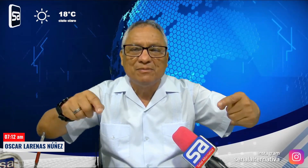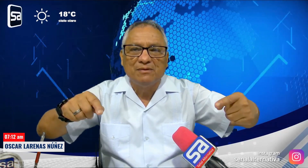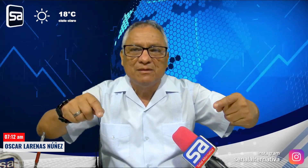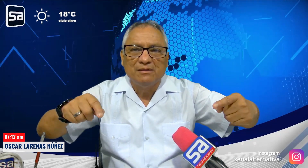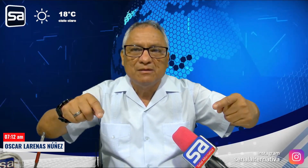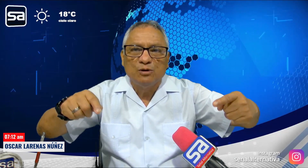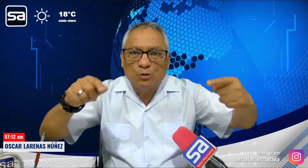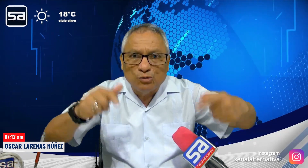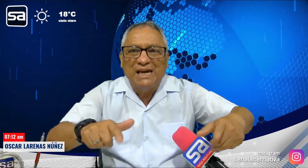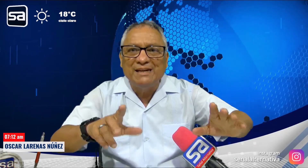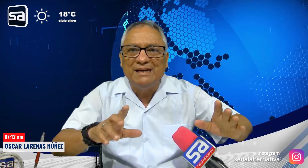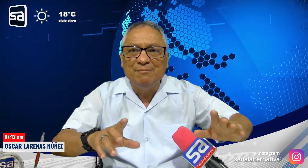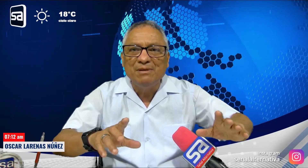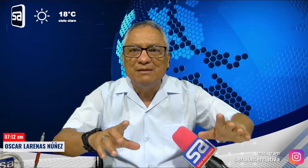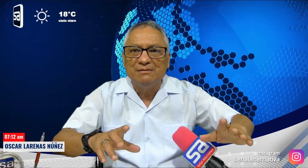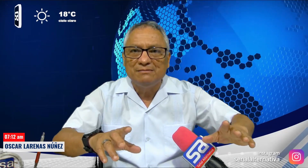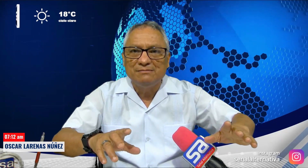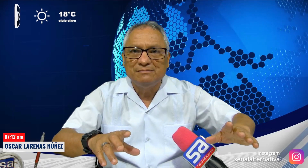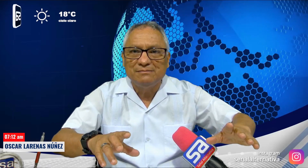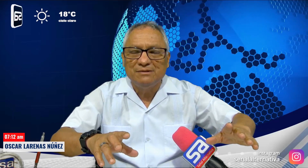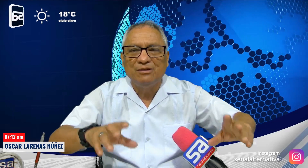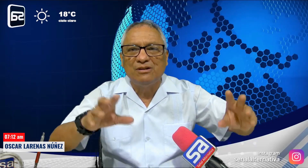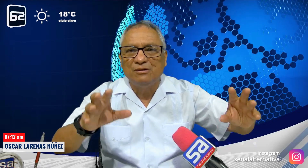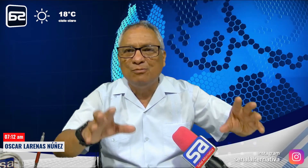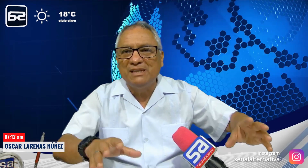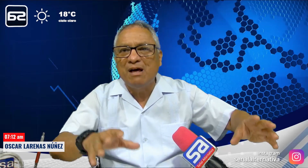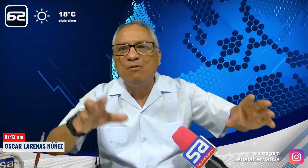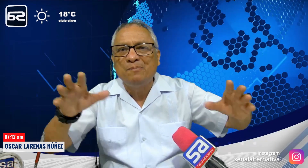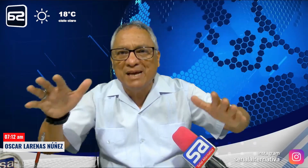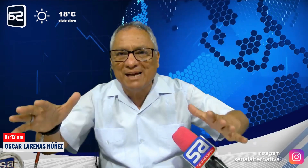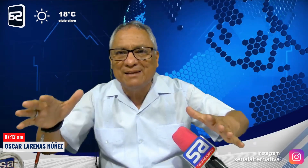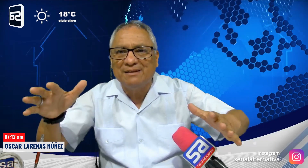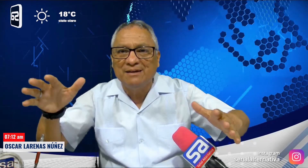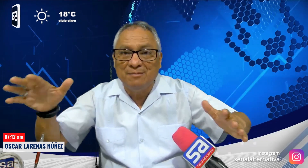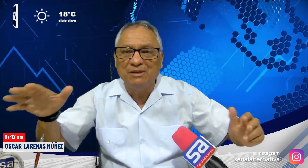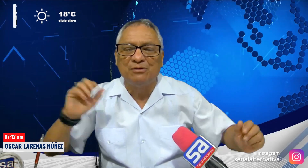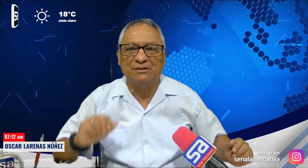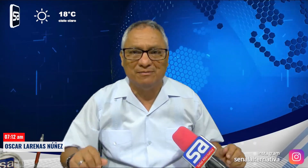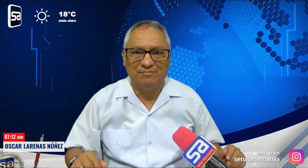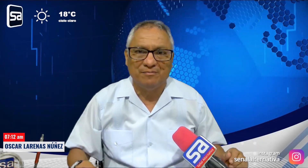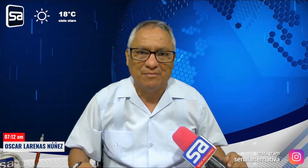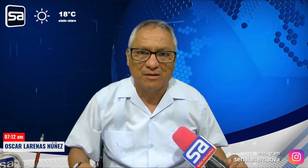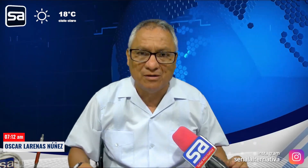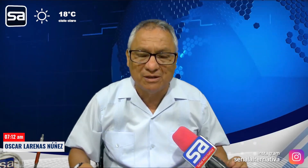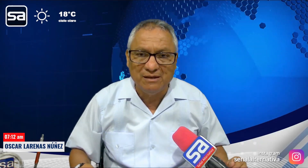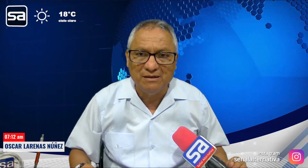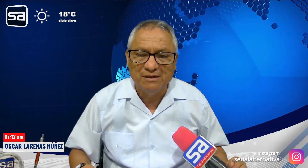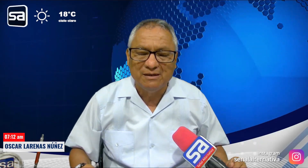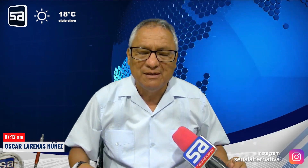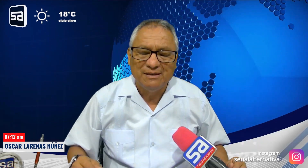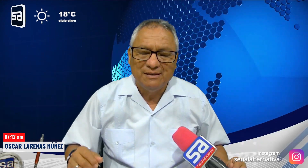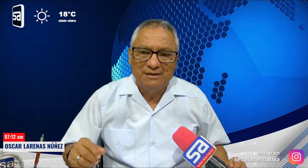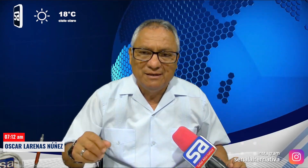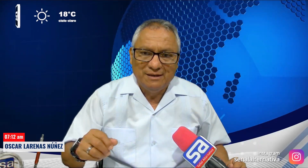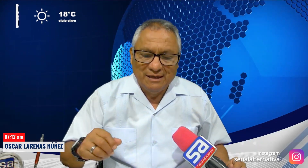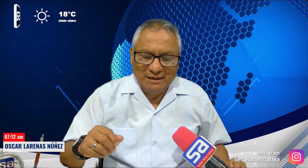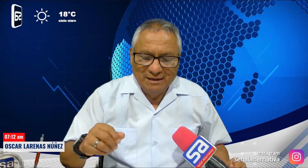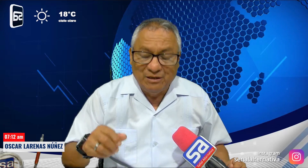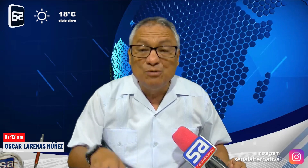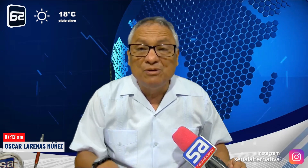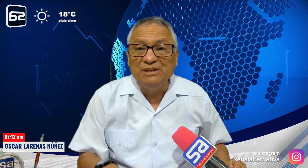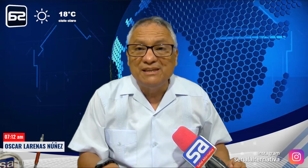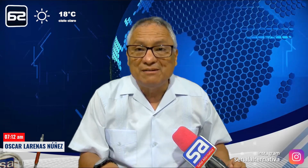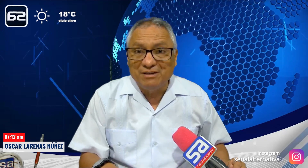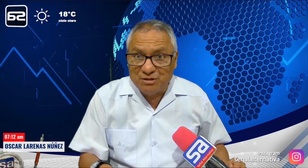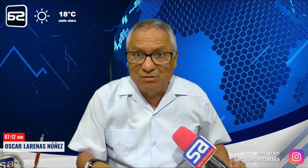tiene Rutas de Lima, los denominados peajes de Lima Norte, ¿ok?